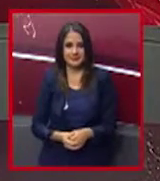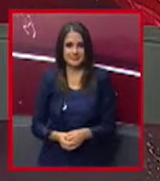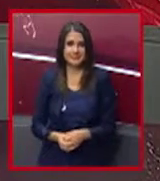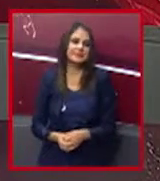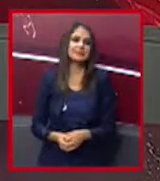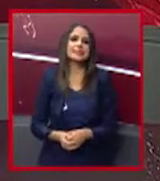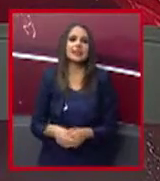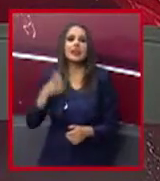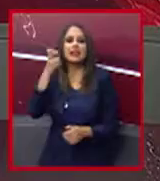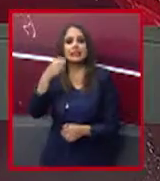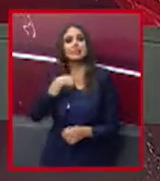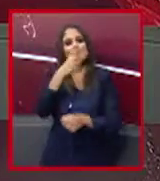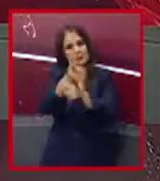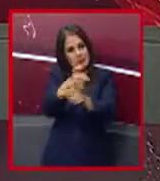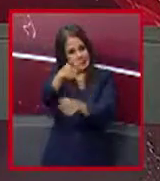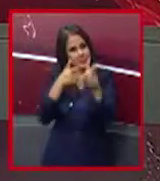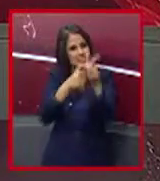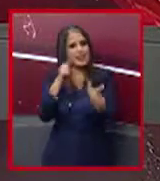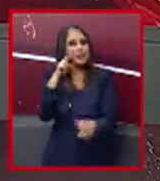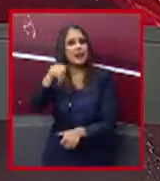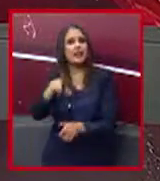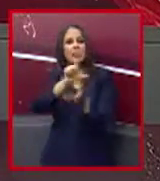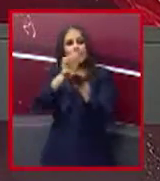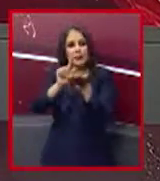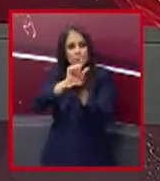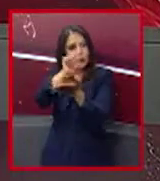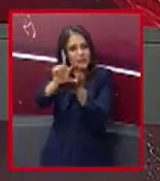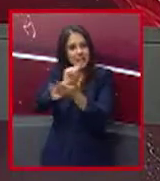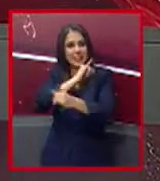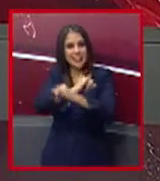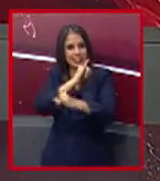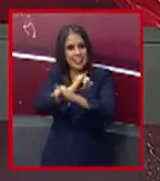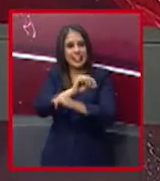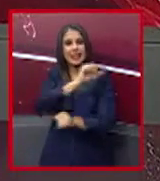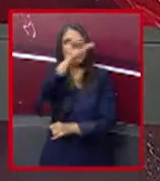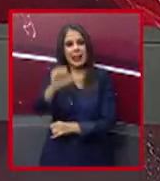Le reitero la invitación a seguirnos en nuestra cuenta de Twitter. Estamos